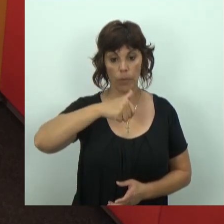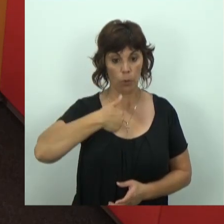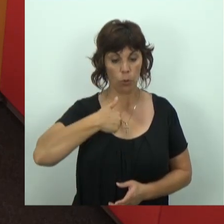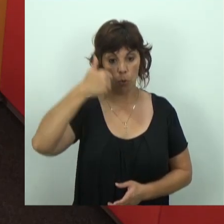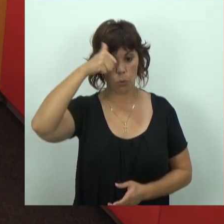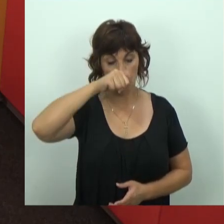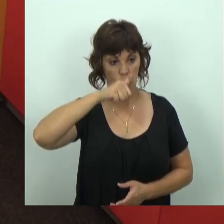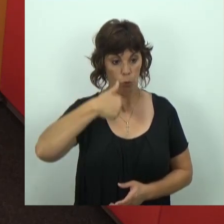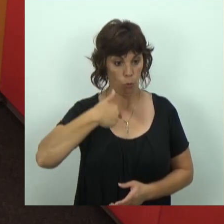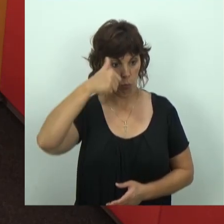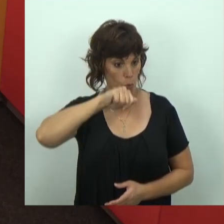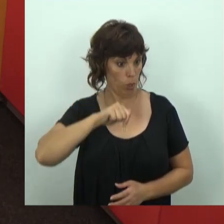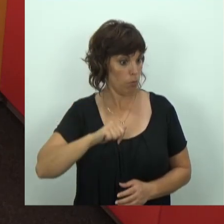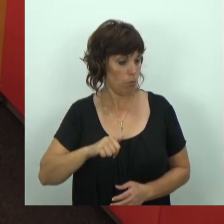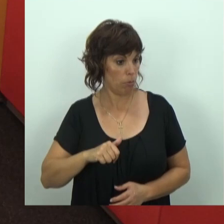Esta noche,